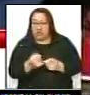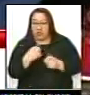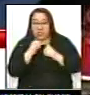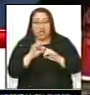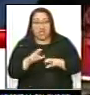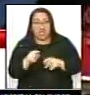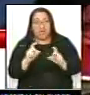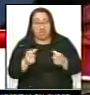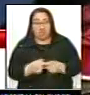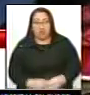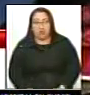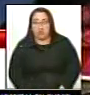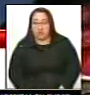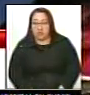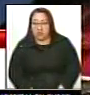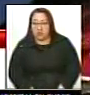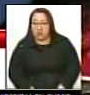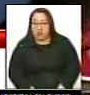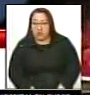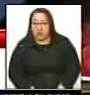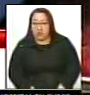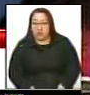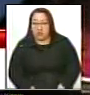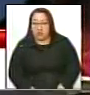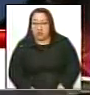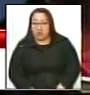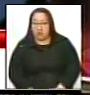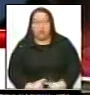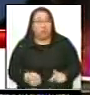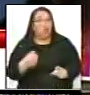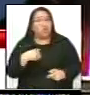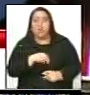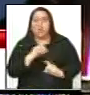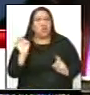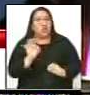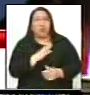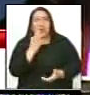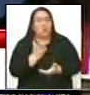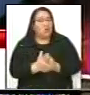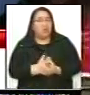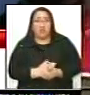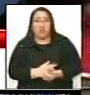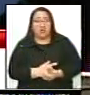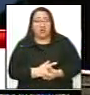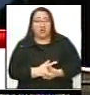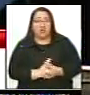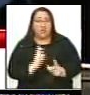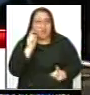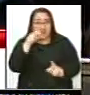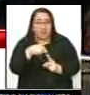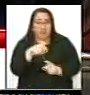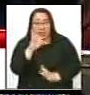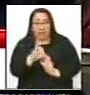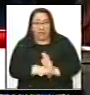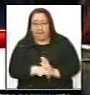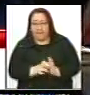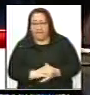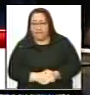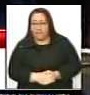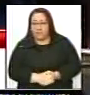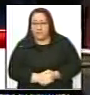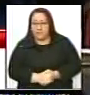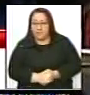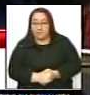secretario de dicha comisión, obviamente. ¿No? Pero nosotros no tenemos ningún problema en llegar a fondo de